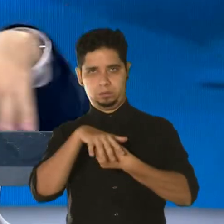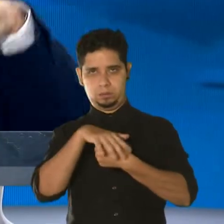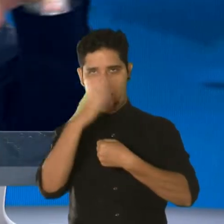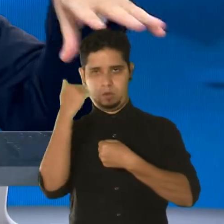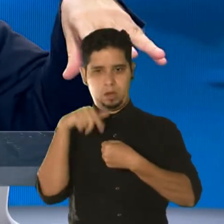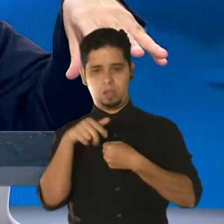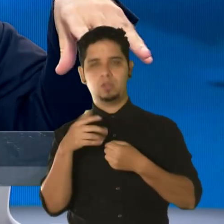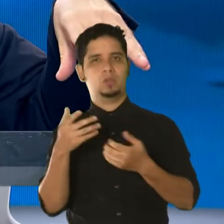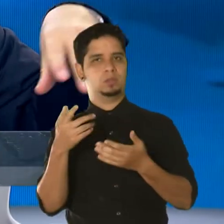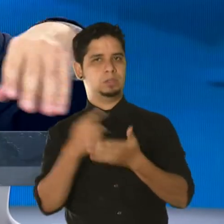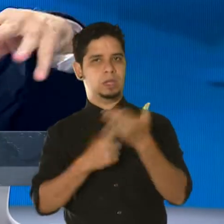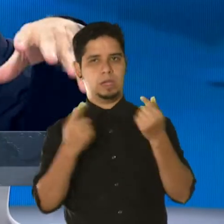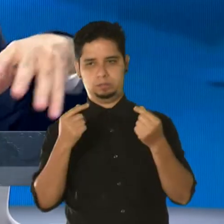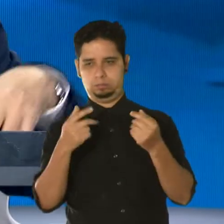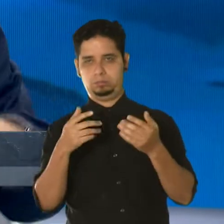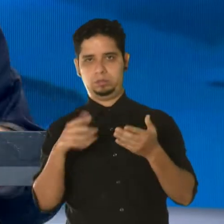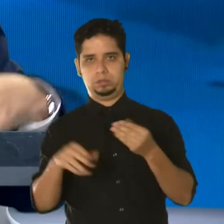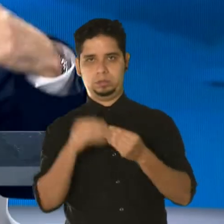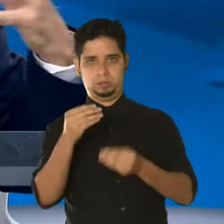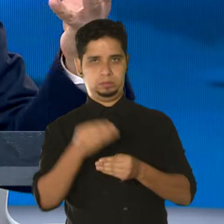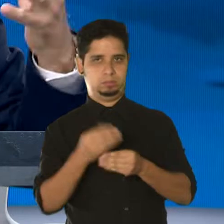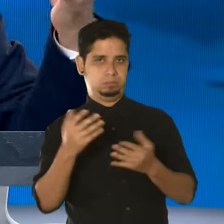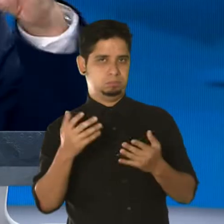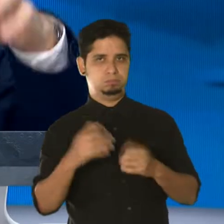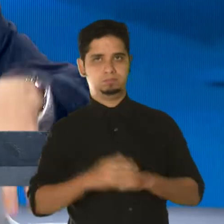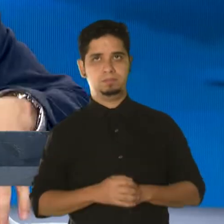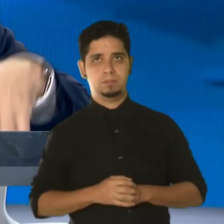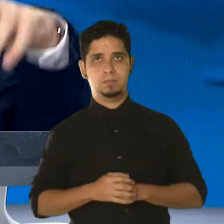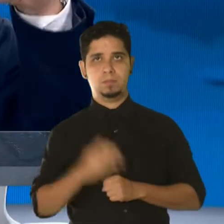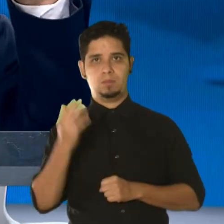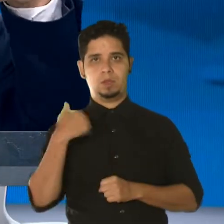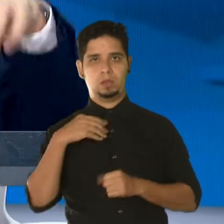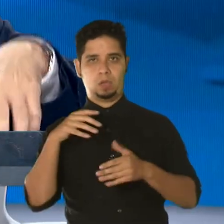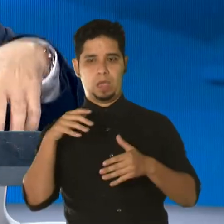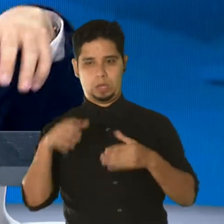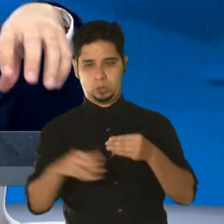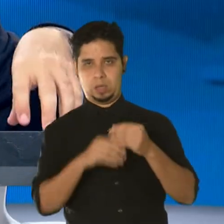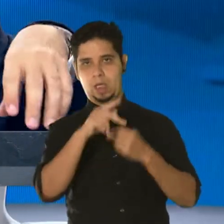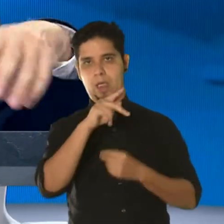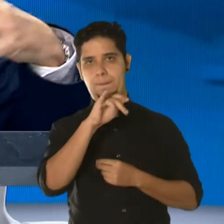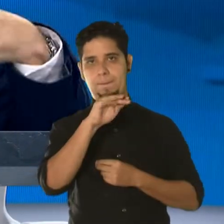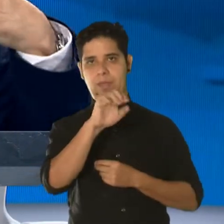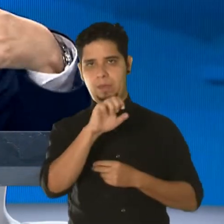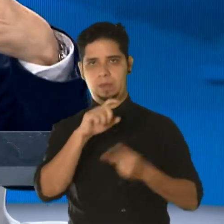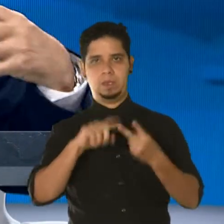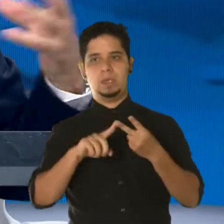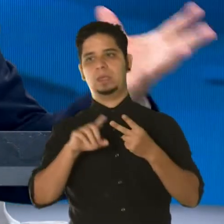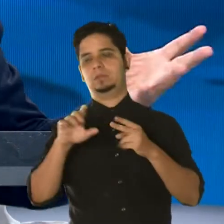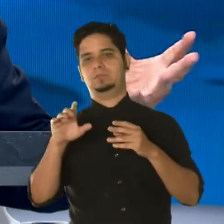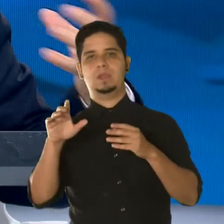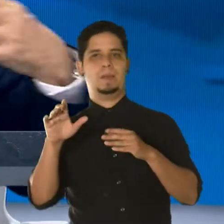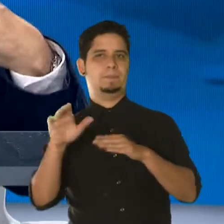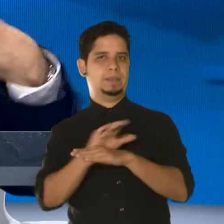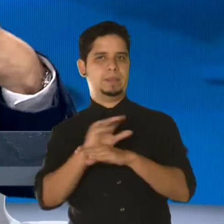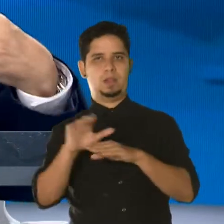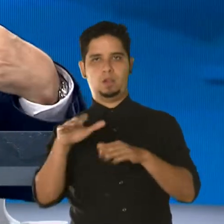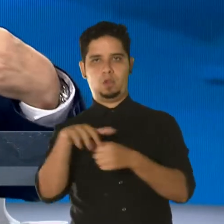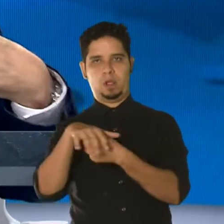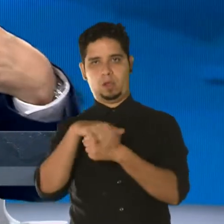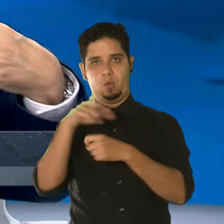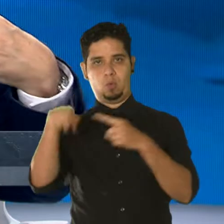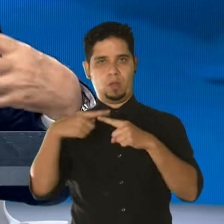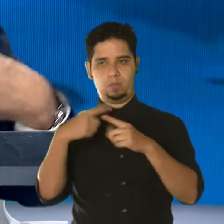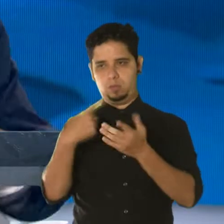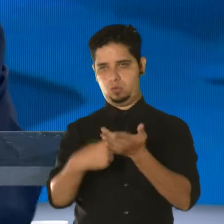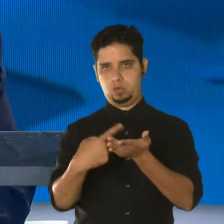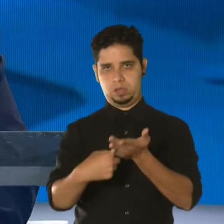efecto multiplicador y entonces hay unos enlaces, porque también esto aplica a la pyme y la mediana empresa local, porque cuando hablamos de productividad tiene mucho también que ver